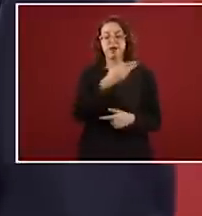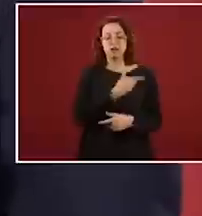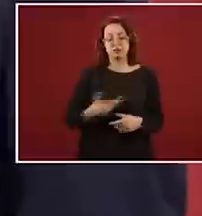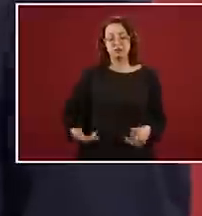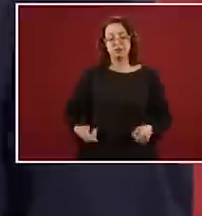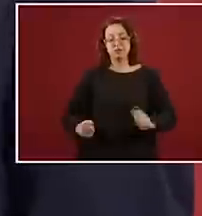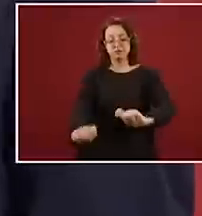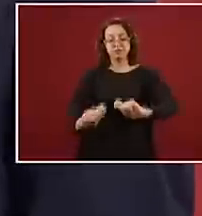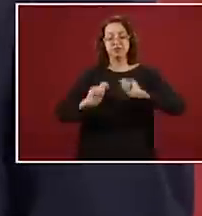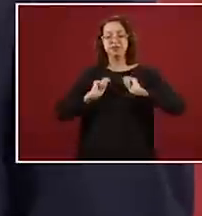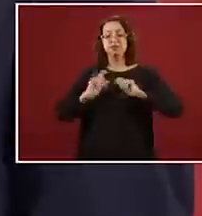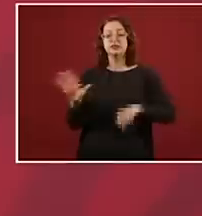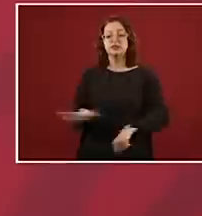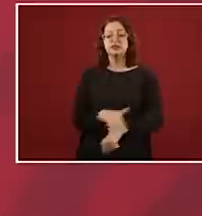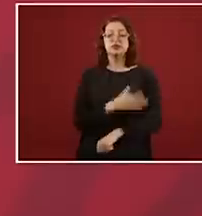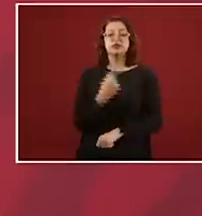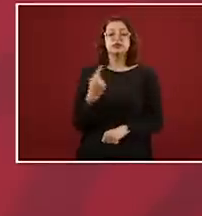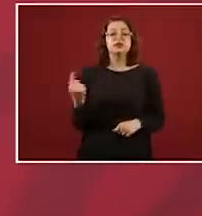porque